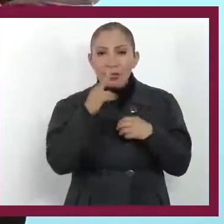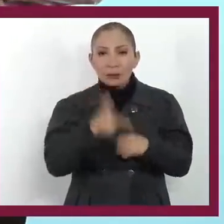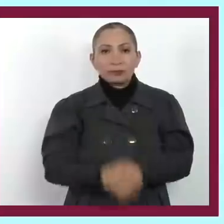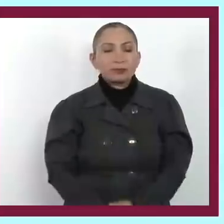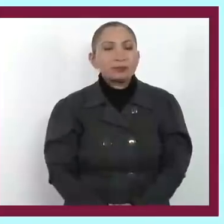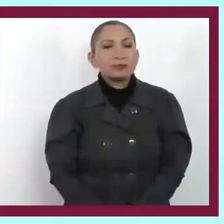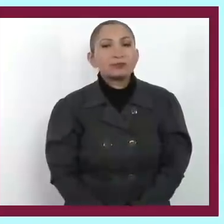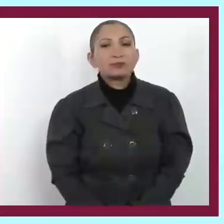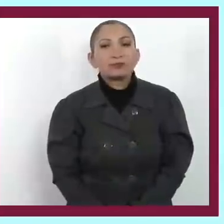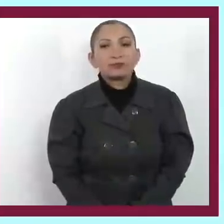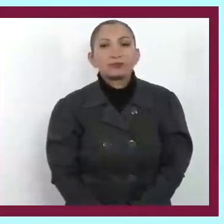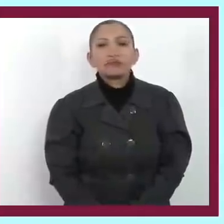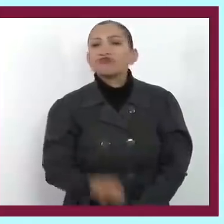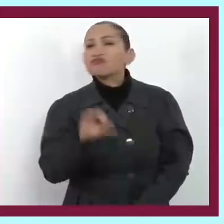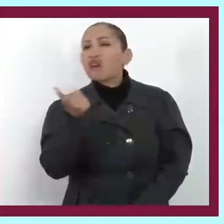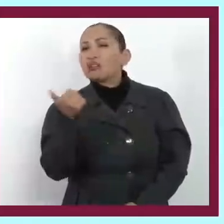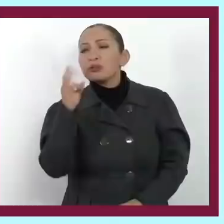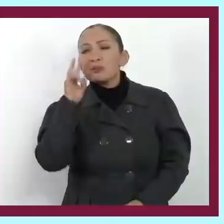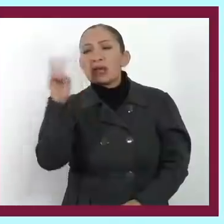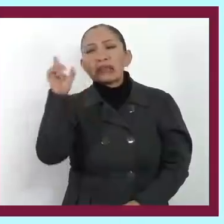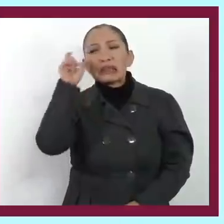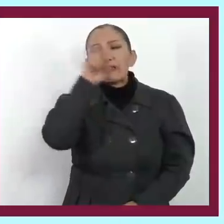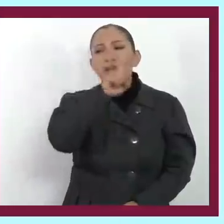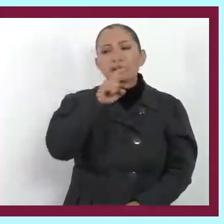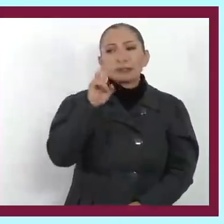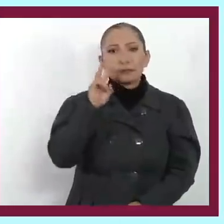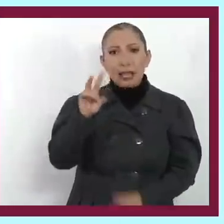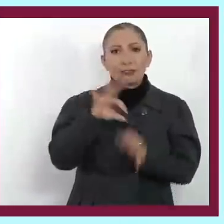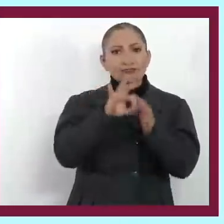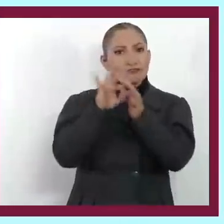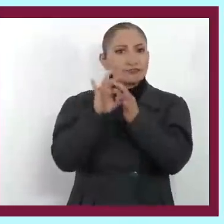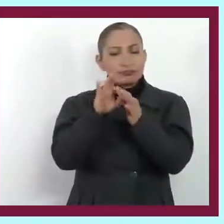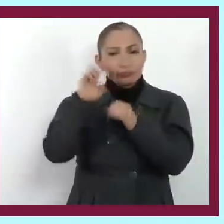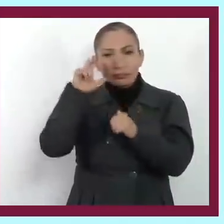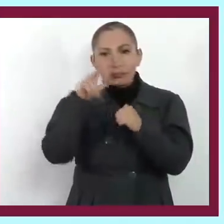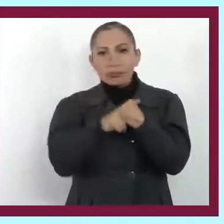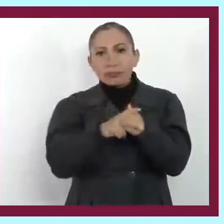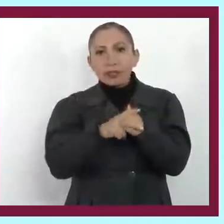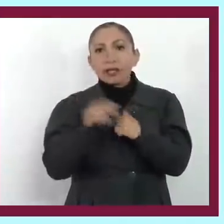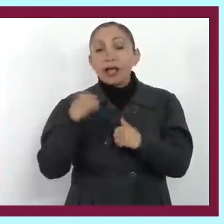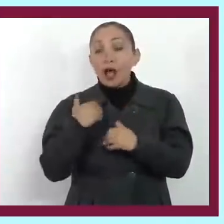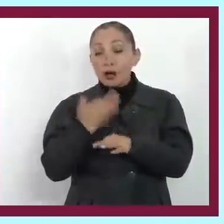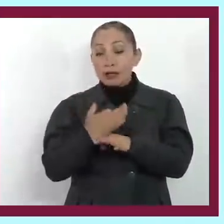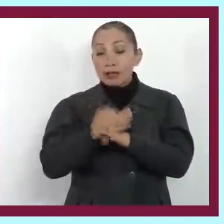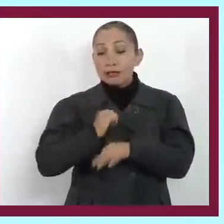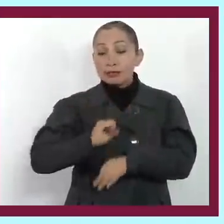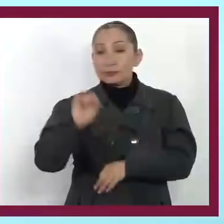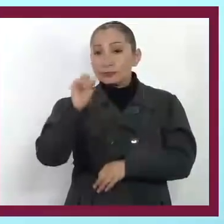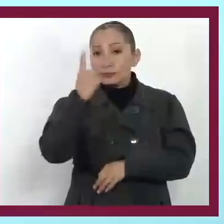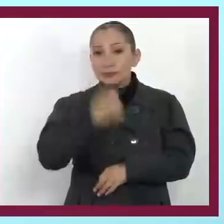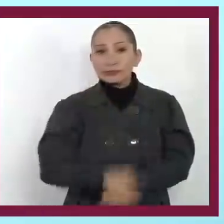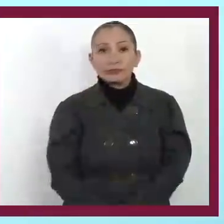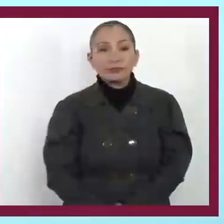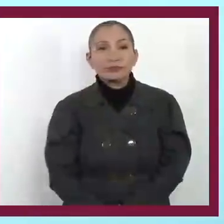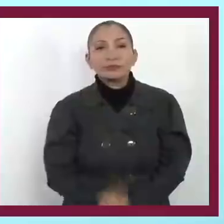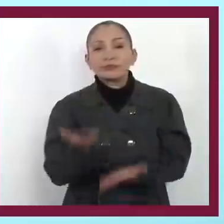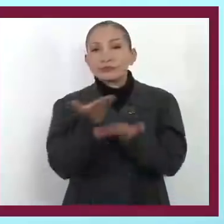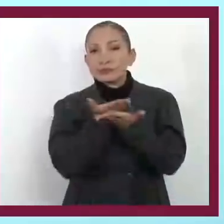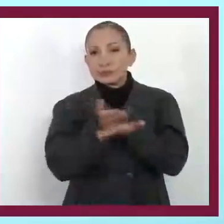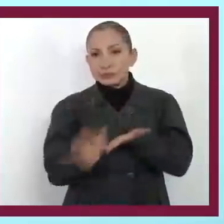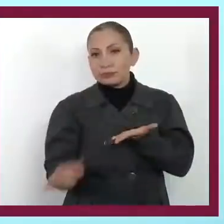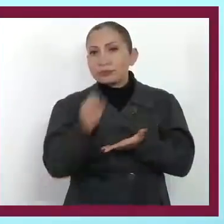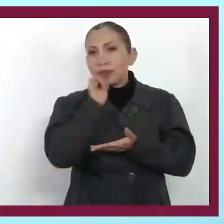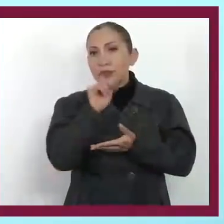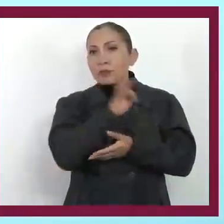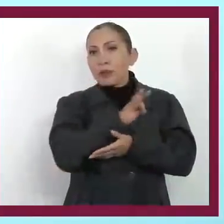oportunidades. ¿A qué otros retos consideran que se enfrenta la Unión Europea en el siglo XXI? Por otro lado,